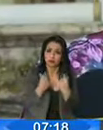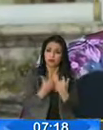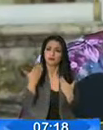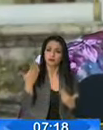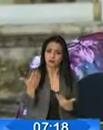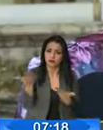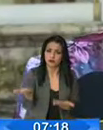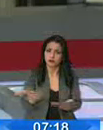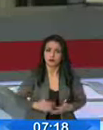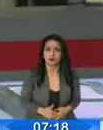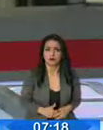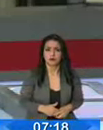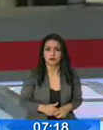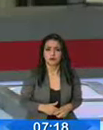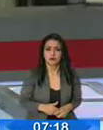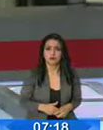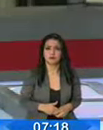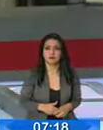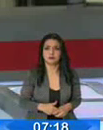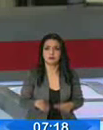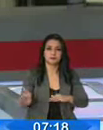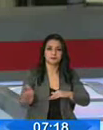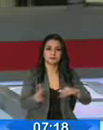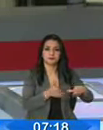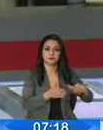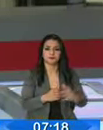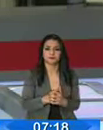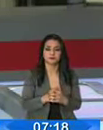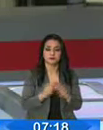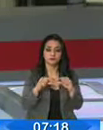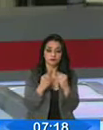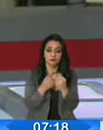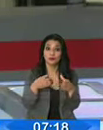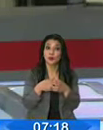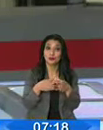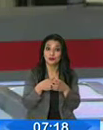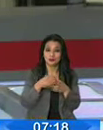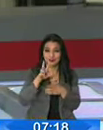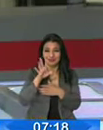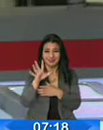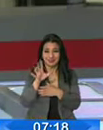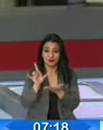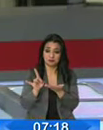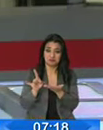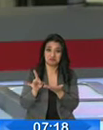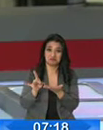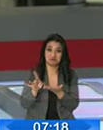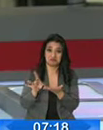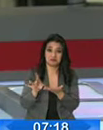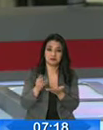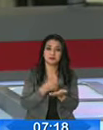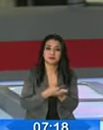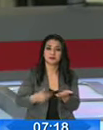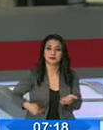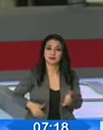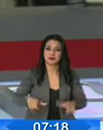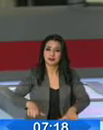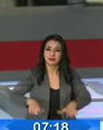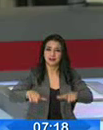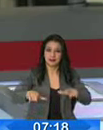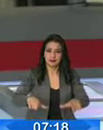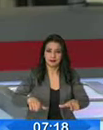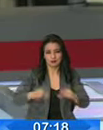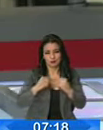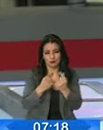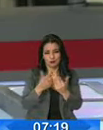Moreno. Frente a las medidas tomadas por miembros del movimiento Alianza País de retirarle el cargo de presidente del partido al